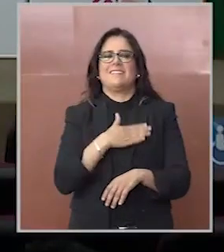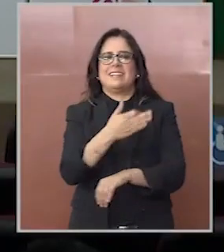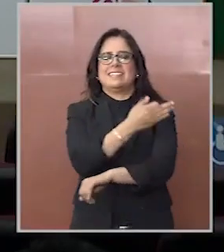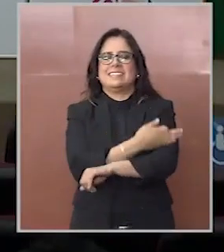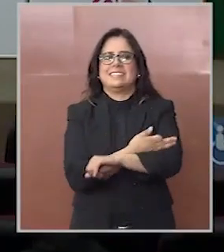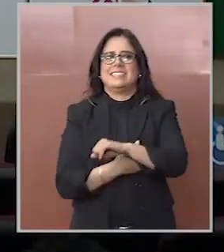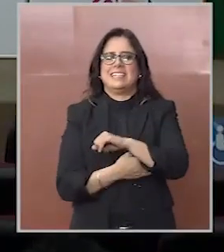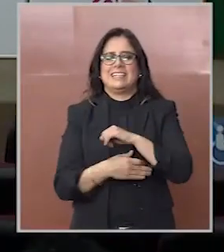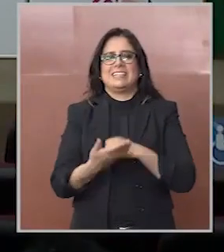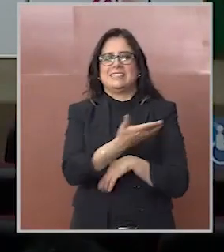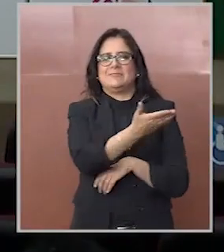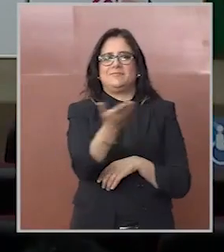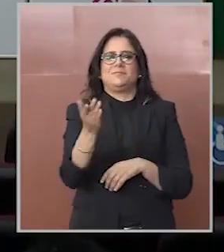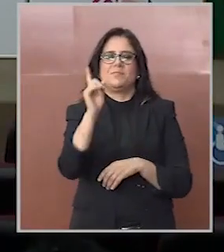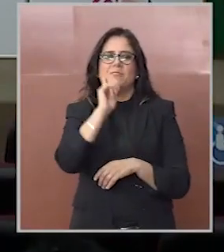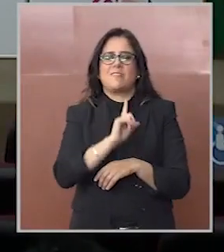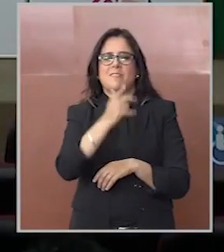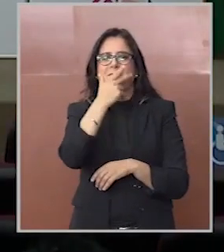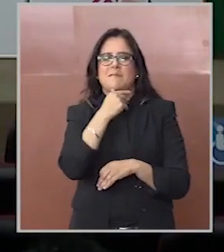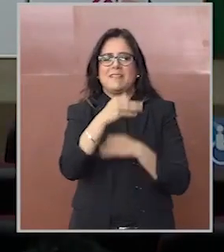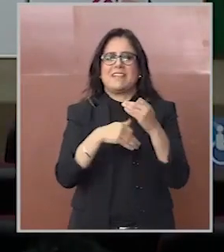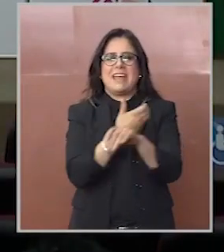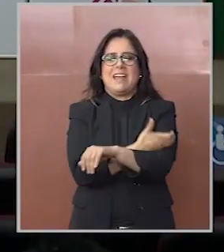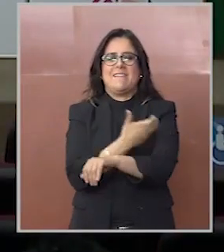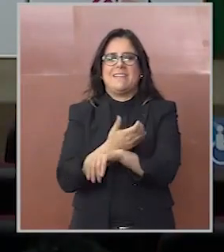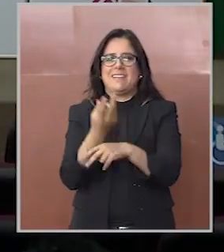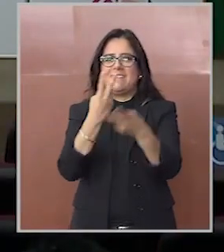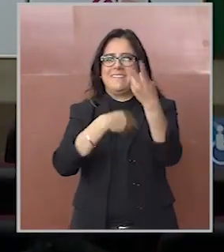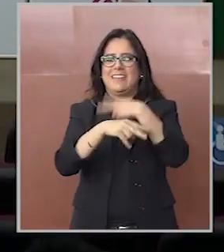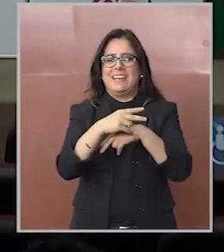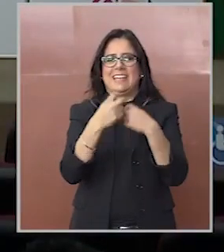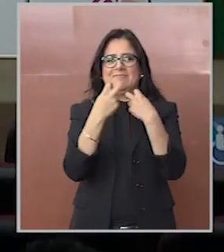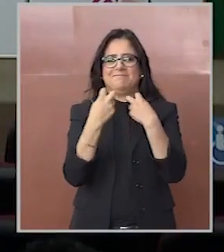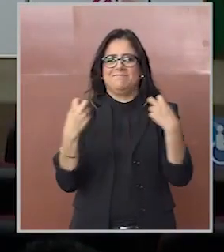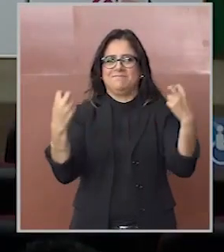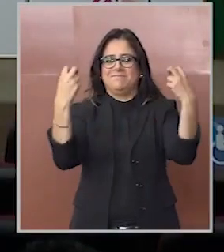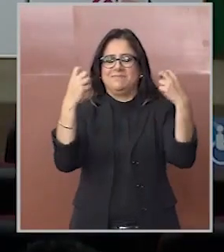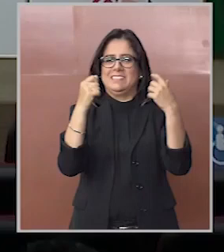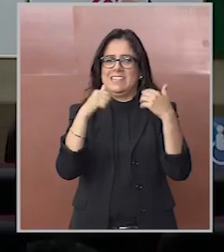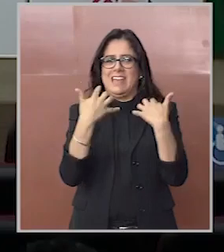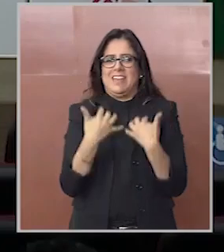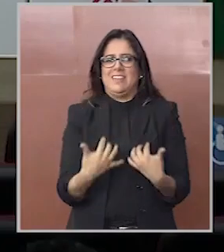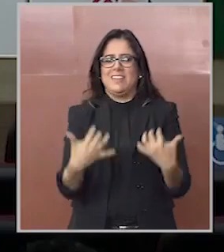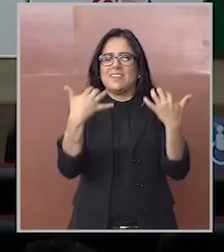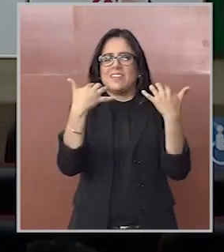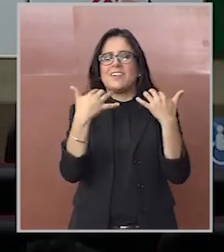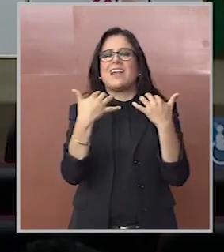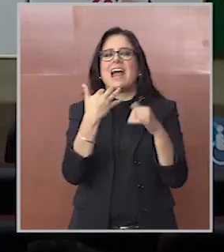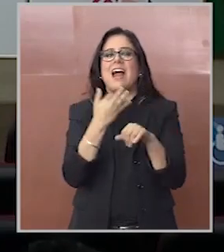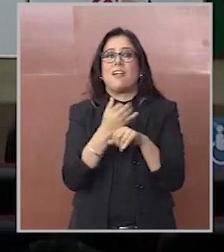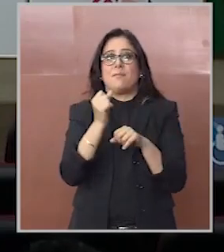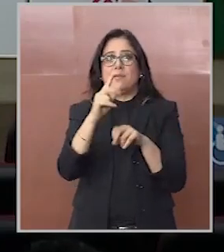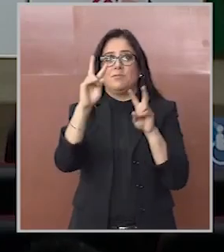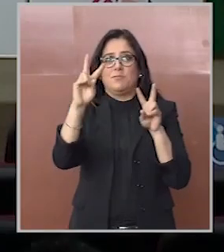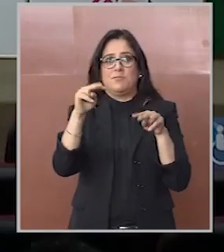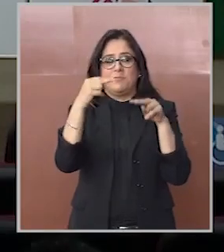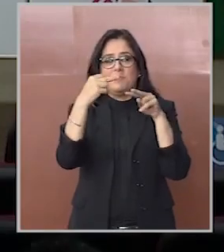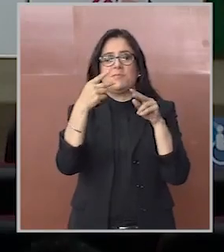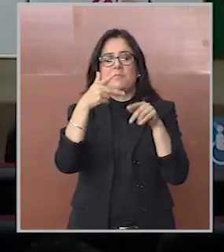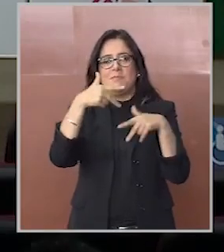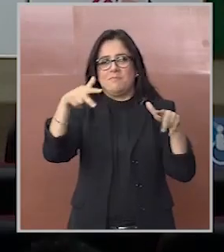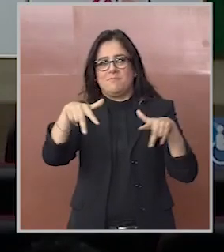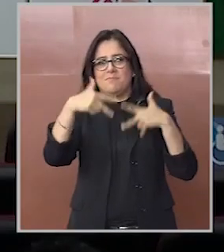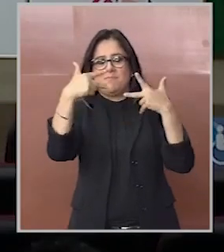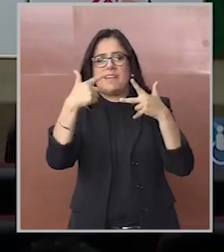Hola muy buenas tardes a todas todes todos quien nos acompañan en este en este auditorio a quien nos siguen